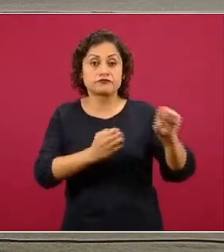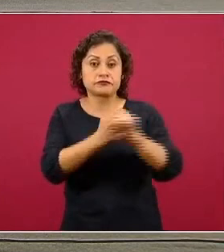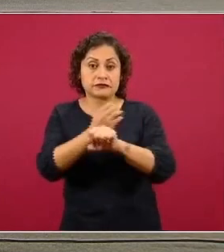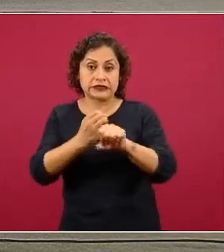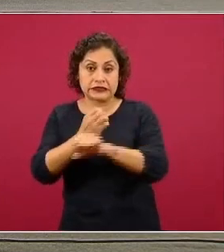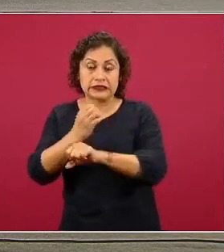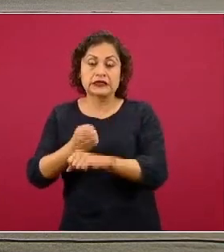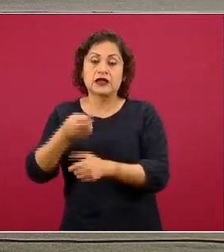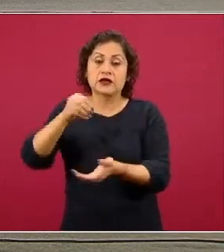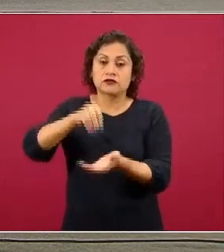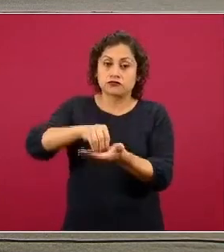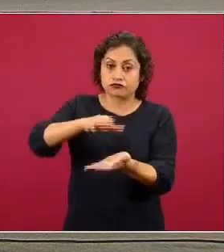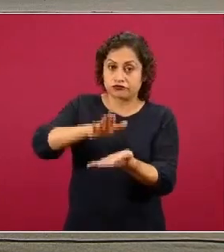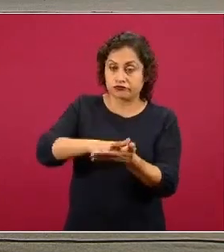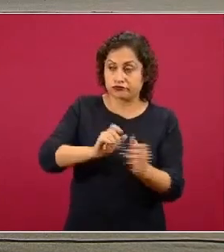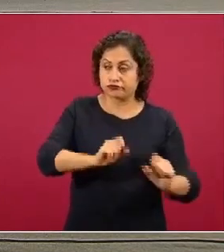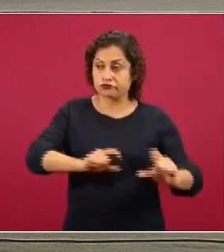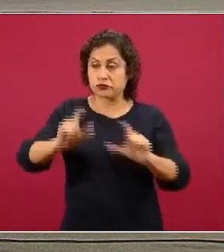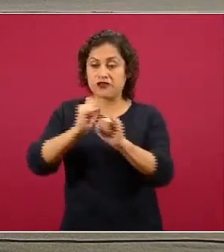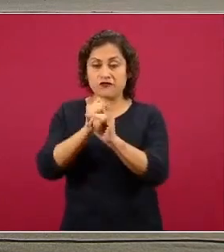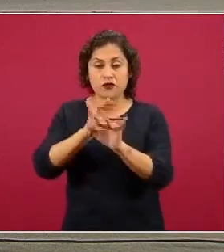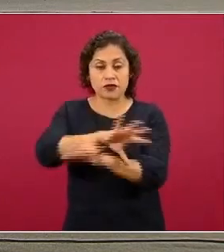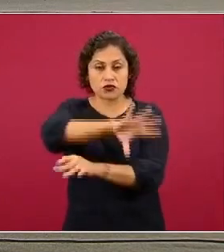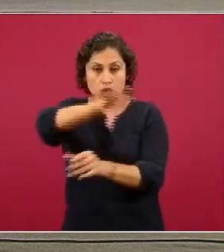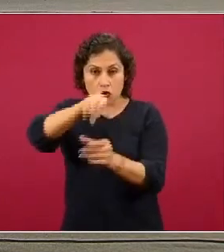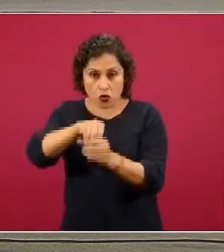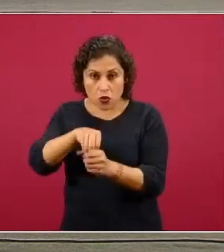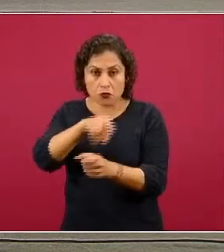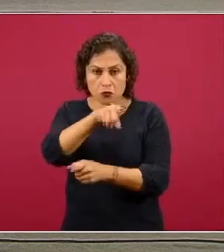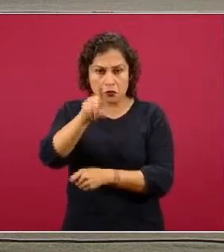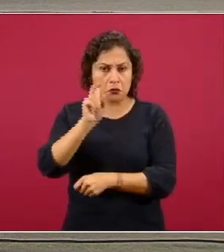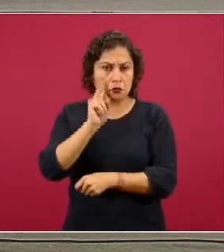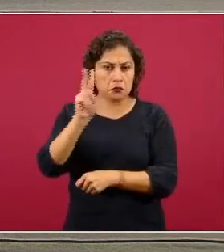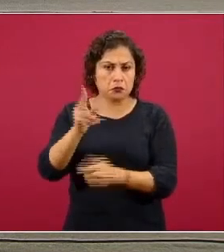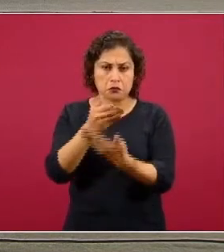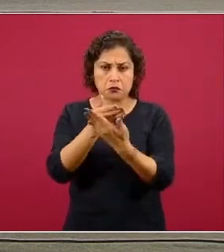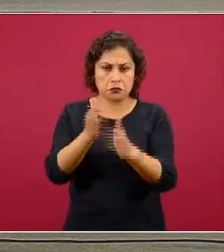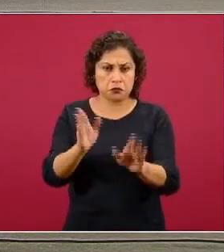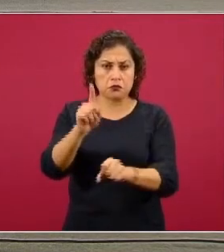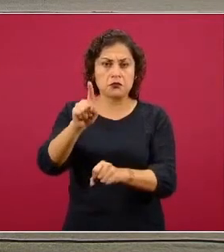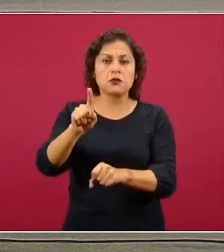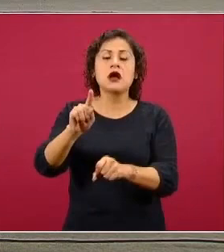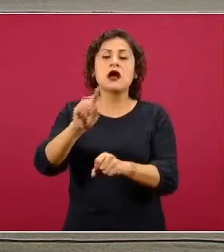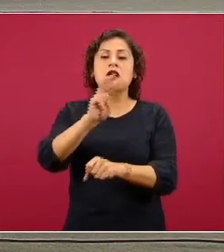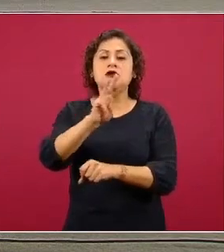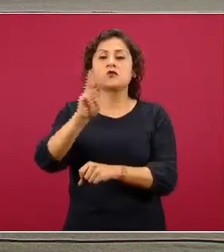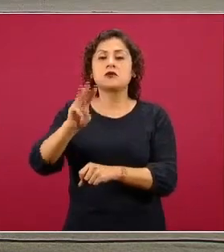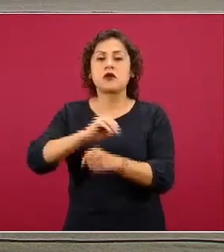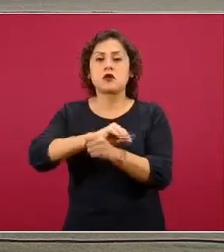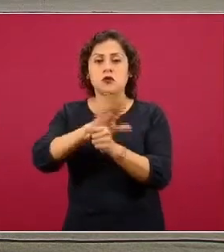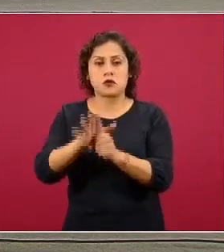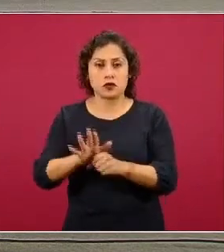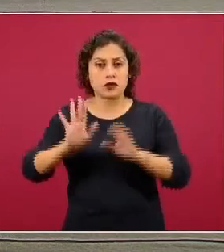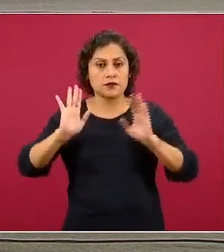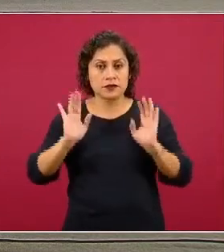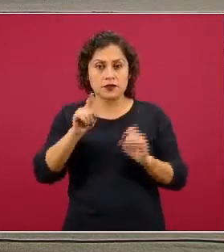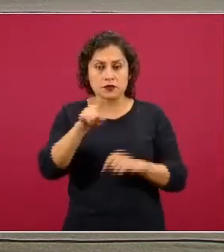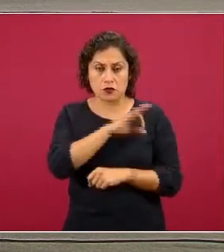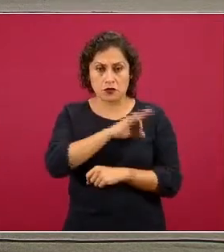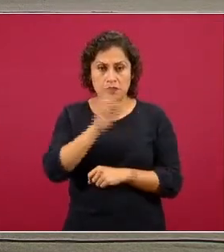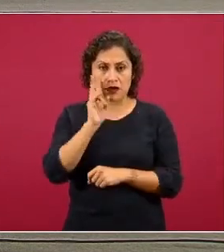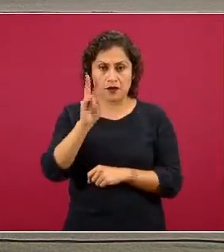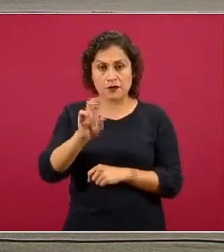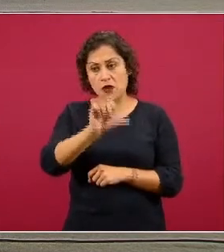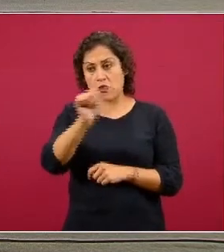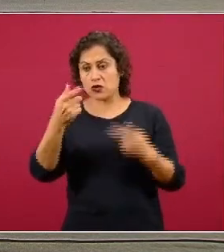boletín está público, lo pueden ver en la página de coronavirus y también pueden, para las personas que